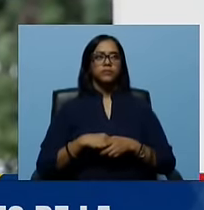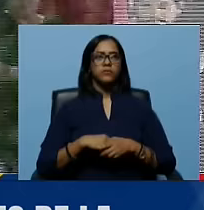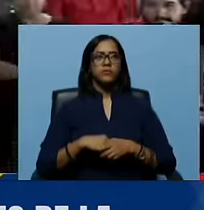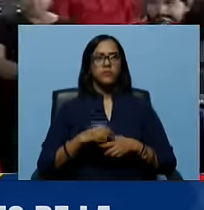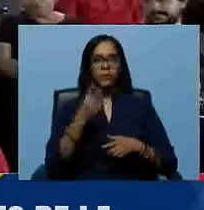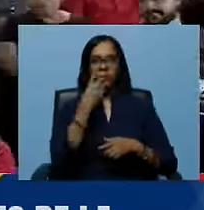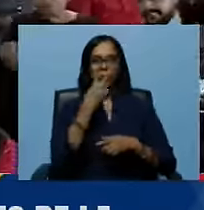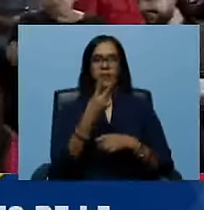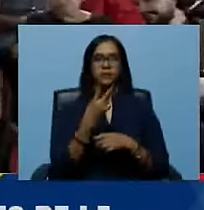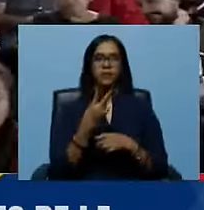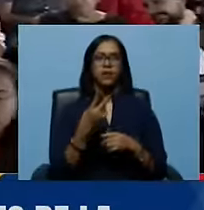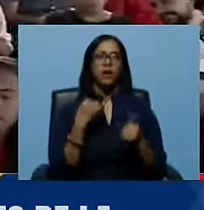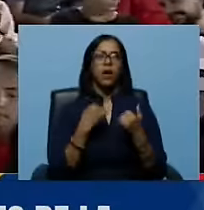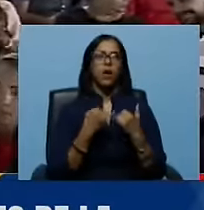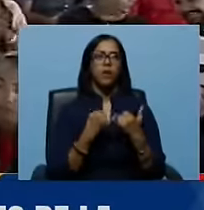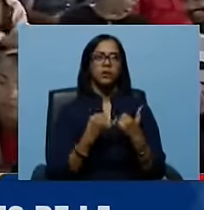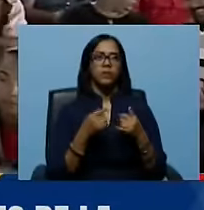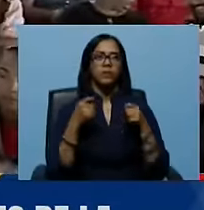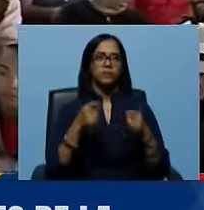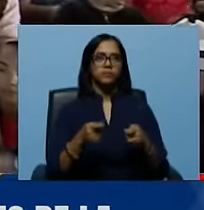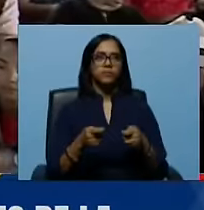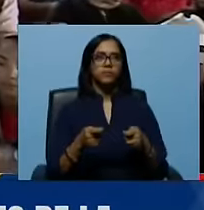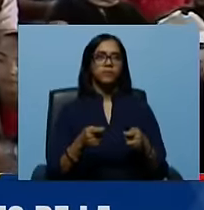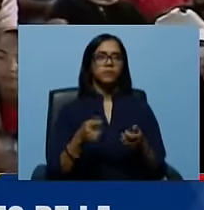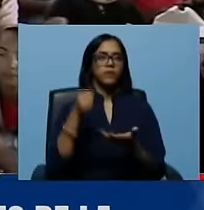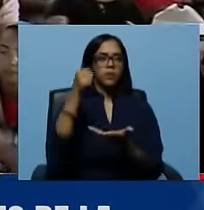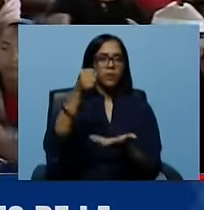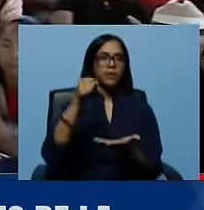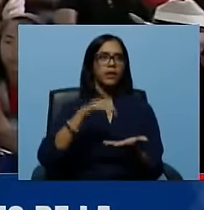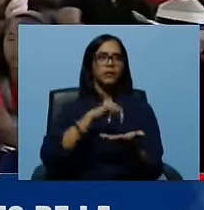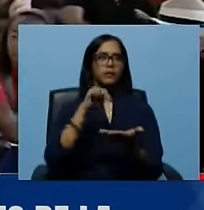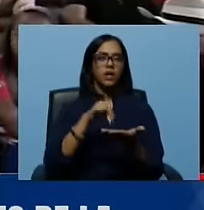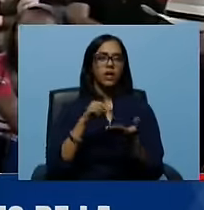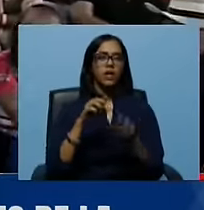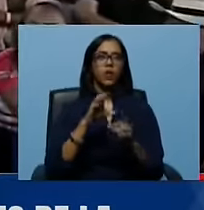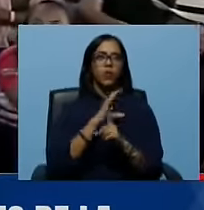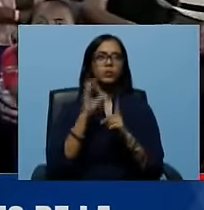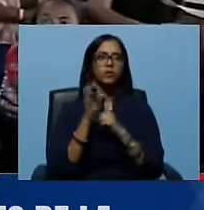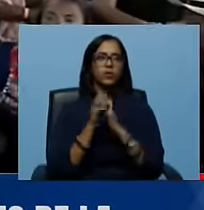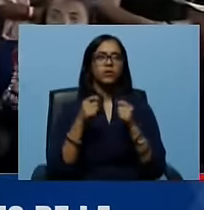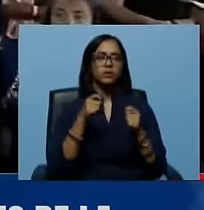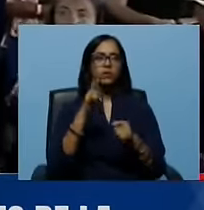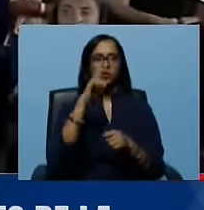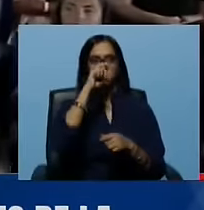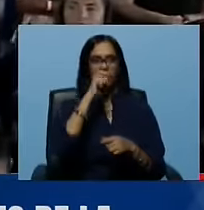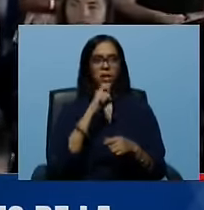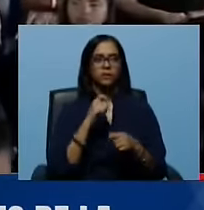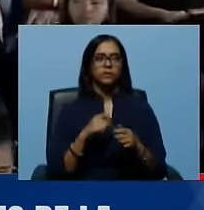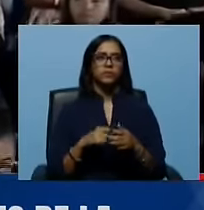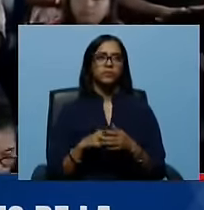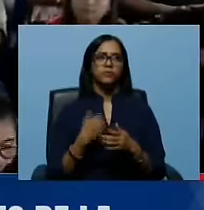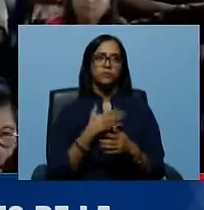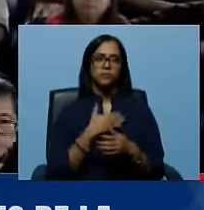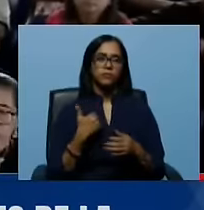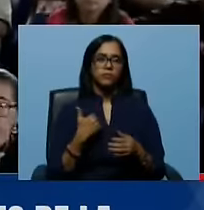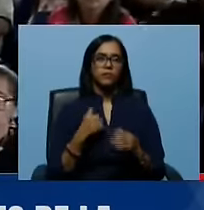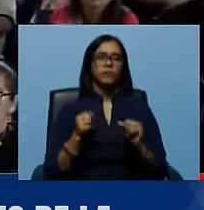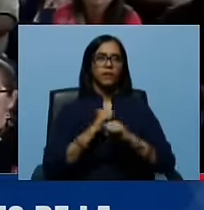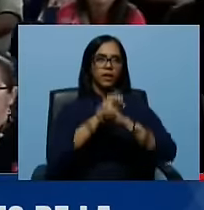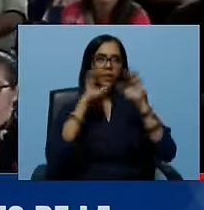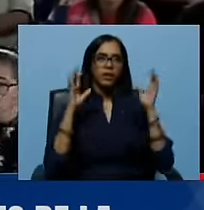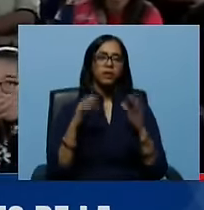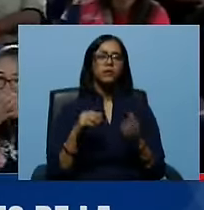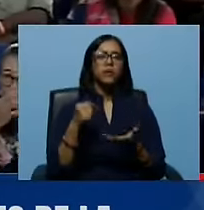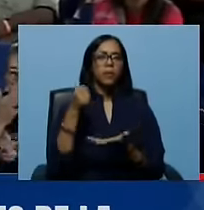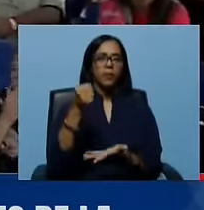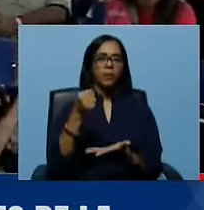Fíjese que la última entrega de este premio, estos Premios Nacionales de Cultura se entregan cada 2 años. Quiero aclarar que son premios